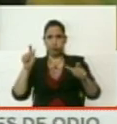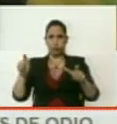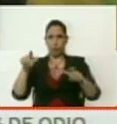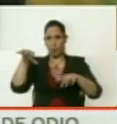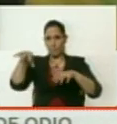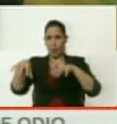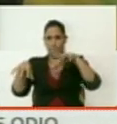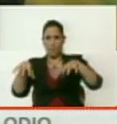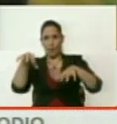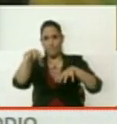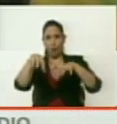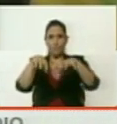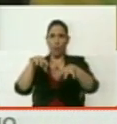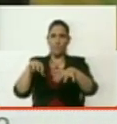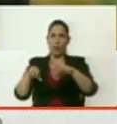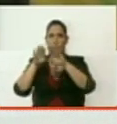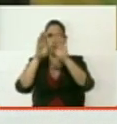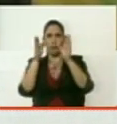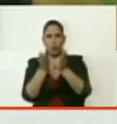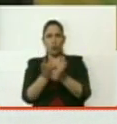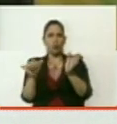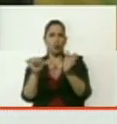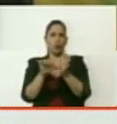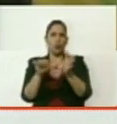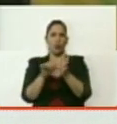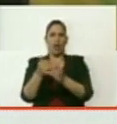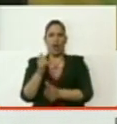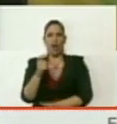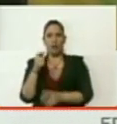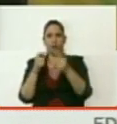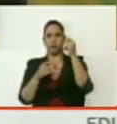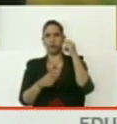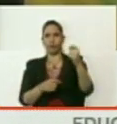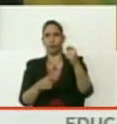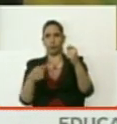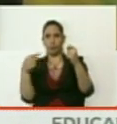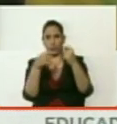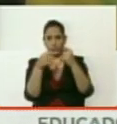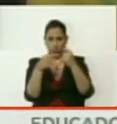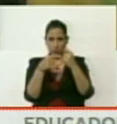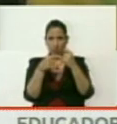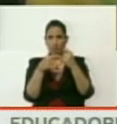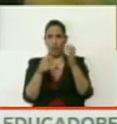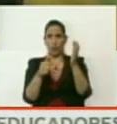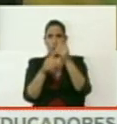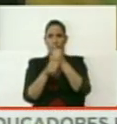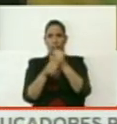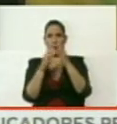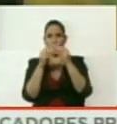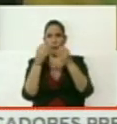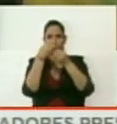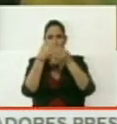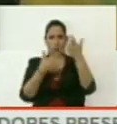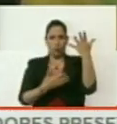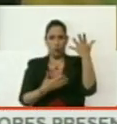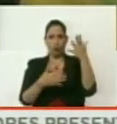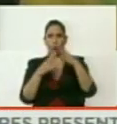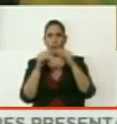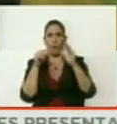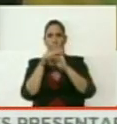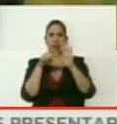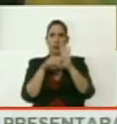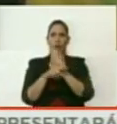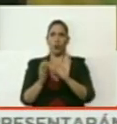de este mundo, donde aquí se encuentran contempladas este tipo de medidas